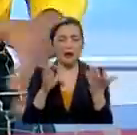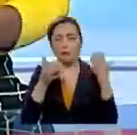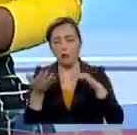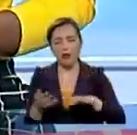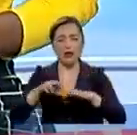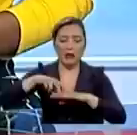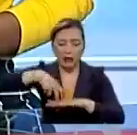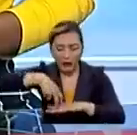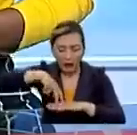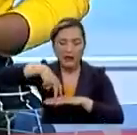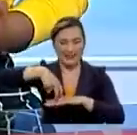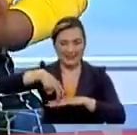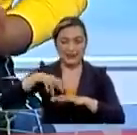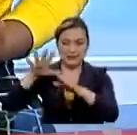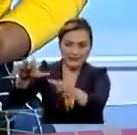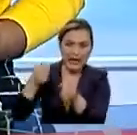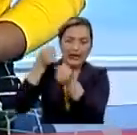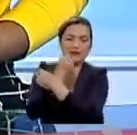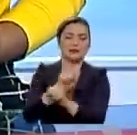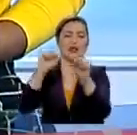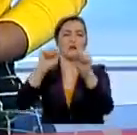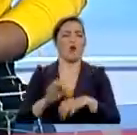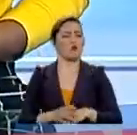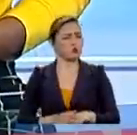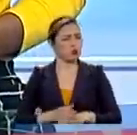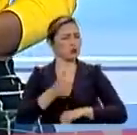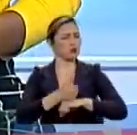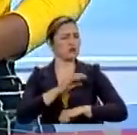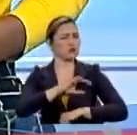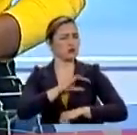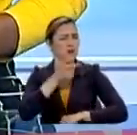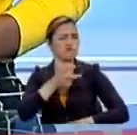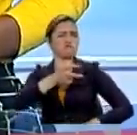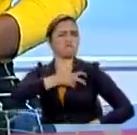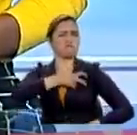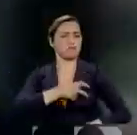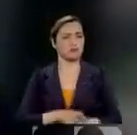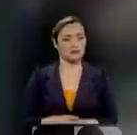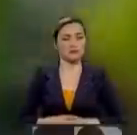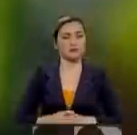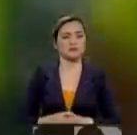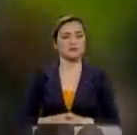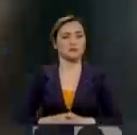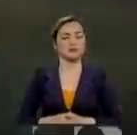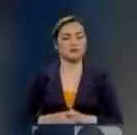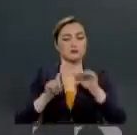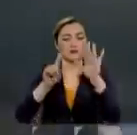autoridades. Con este reconocimiento, ellos confirman su compromiso de seguir sirviendo a los quiteños. Los 6 agentes metropolitanos